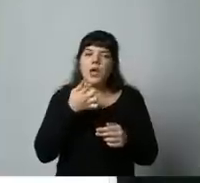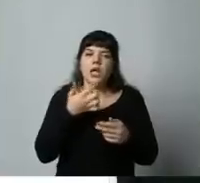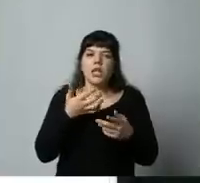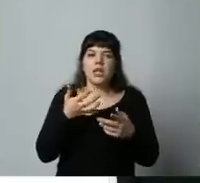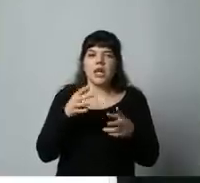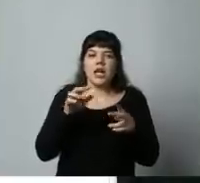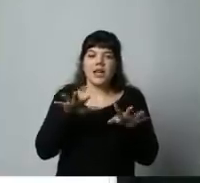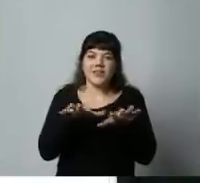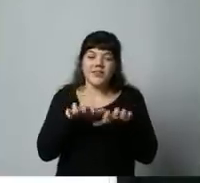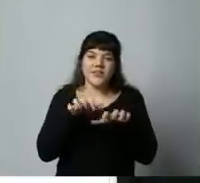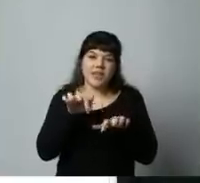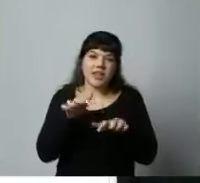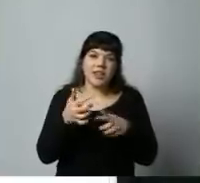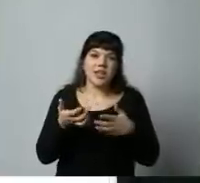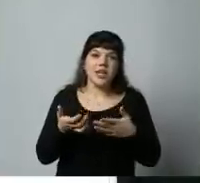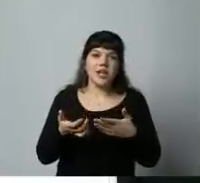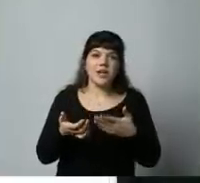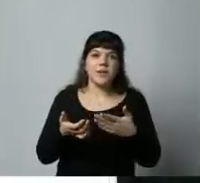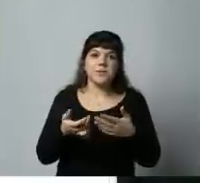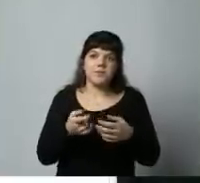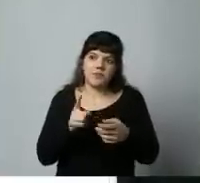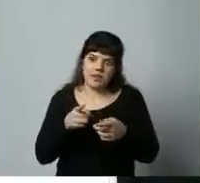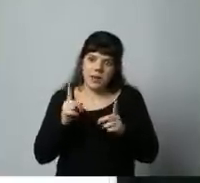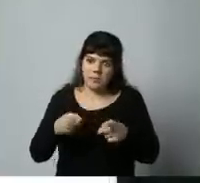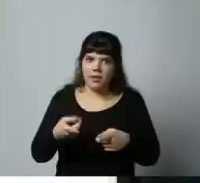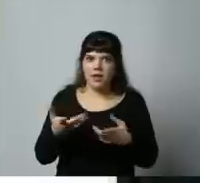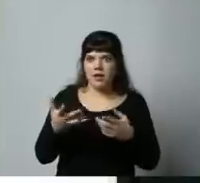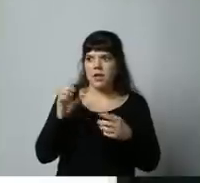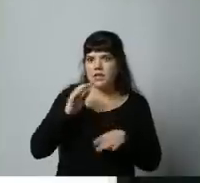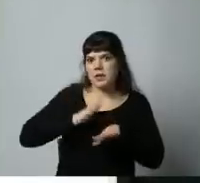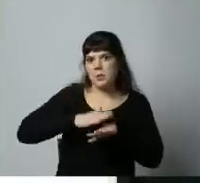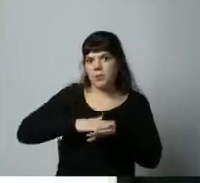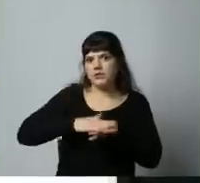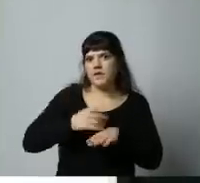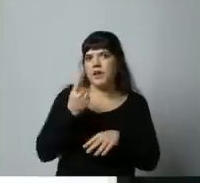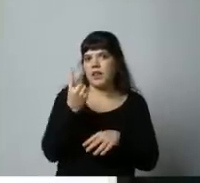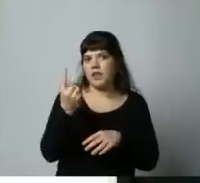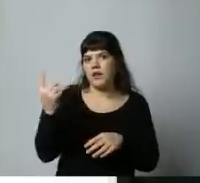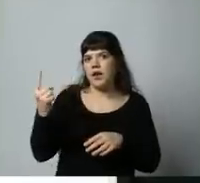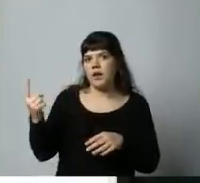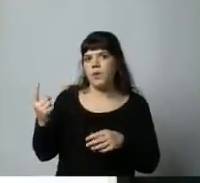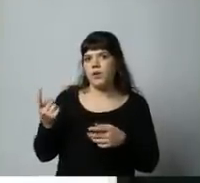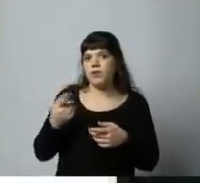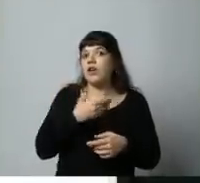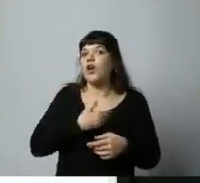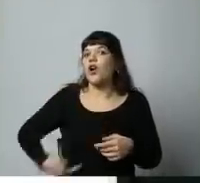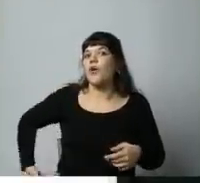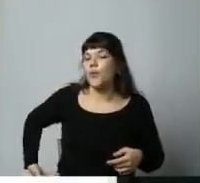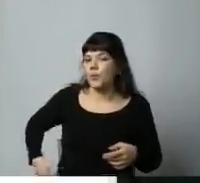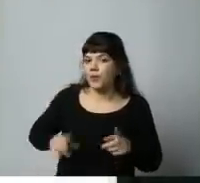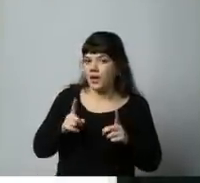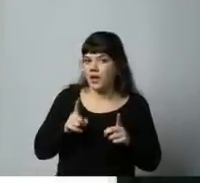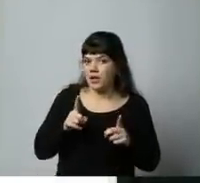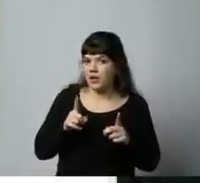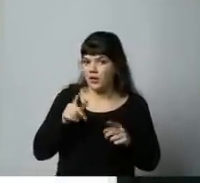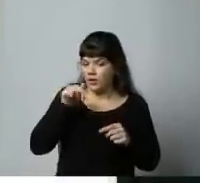habitacional es forma parte de las responsabilidades y las competencias del gobierno